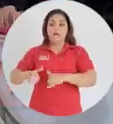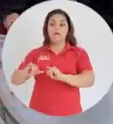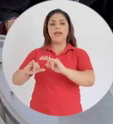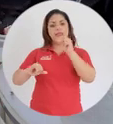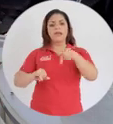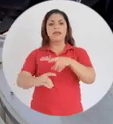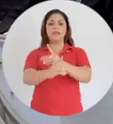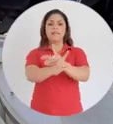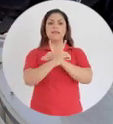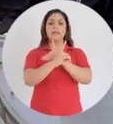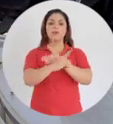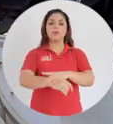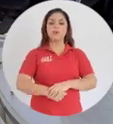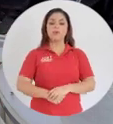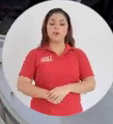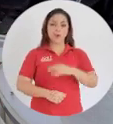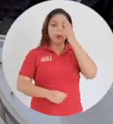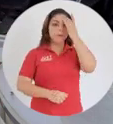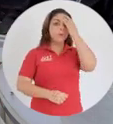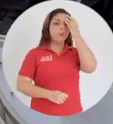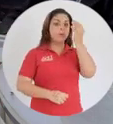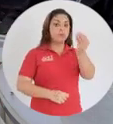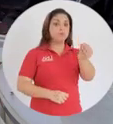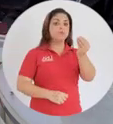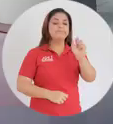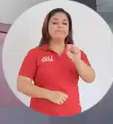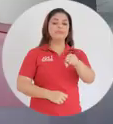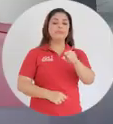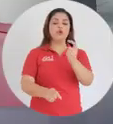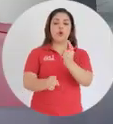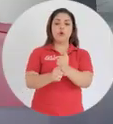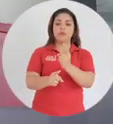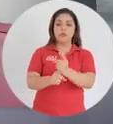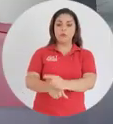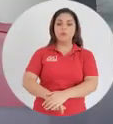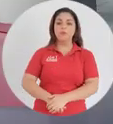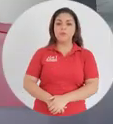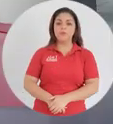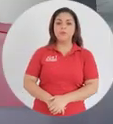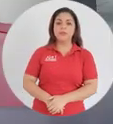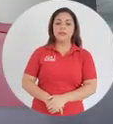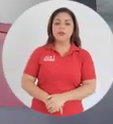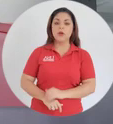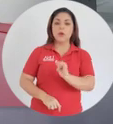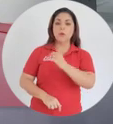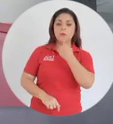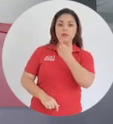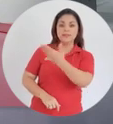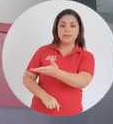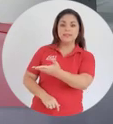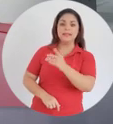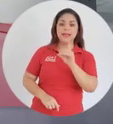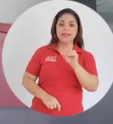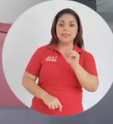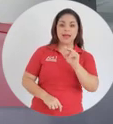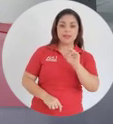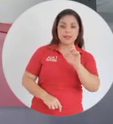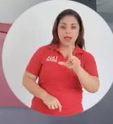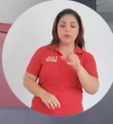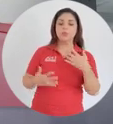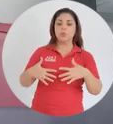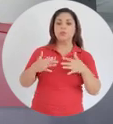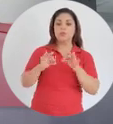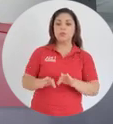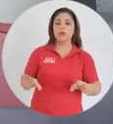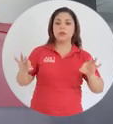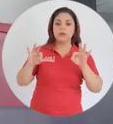defenderlo. Muy preocupante el tema de la represión. Exactamente. Por una parte, lo que está diciendo don Daniel